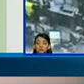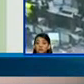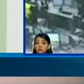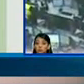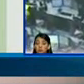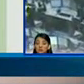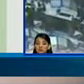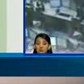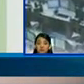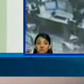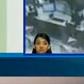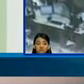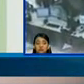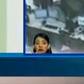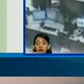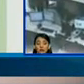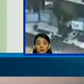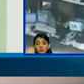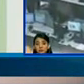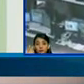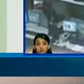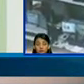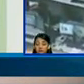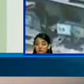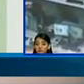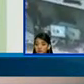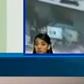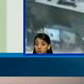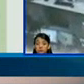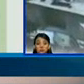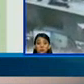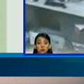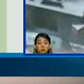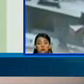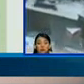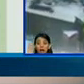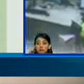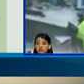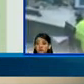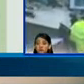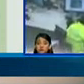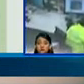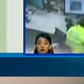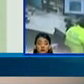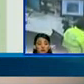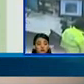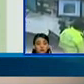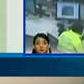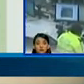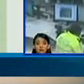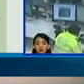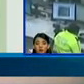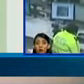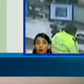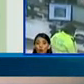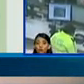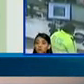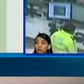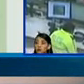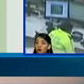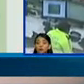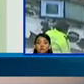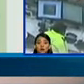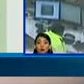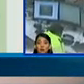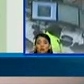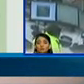debemos acudir en caso de emergencia. Y es importante saber cuál es el más próximo a nuestro hogar, a nuestro lugar de trabajo o a nuestro